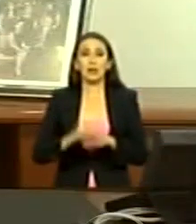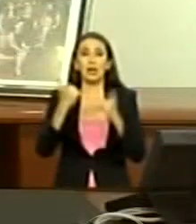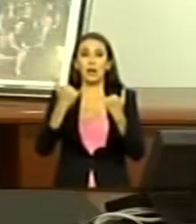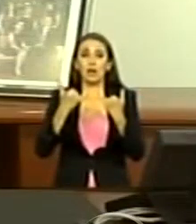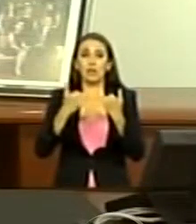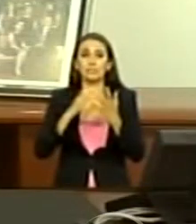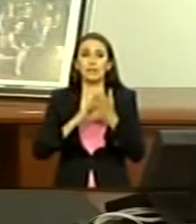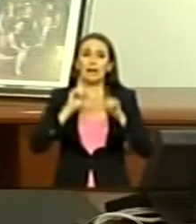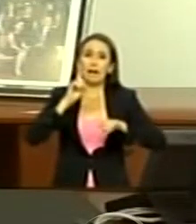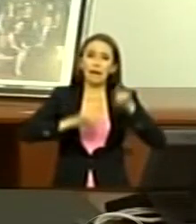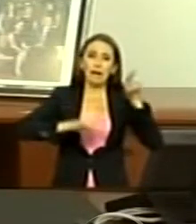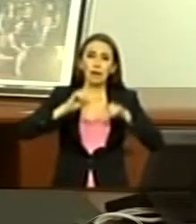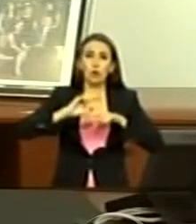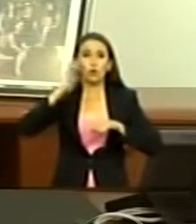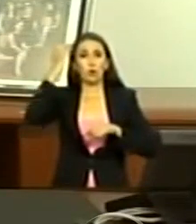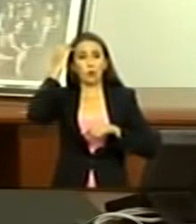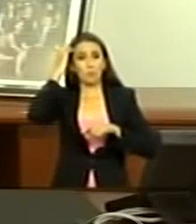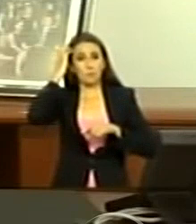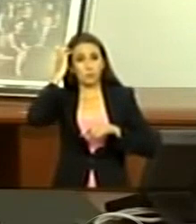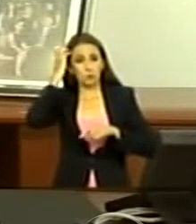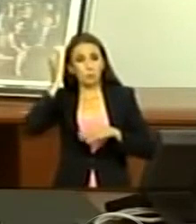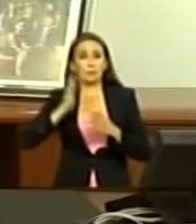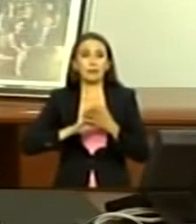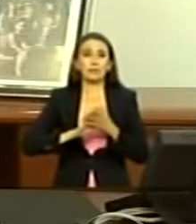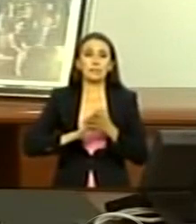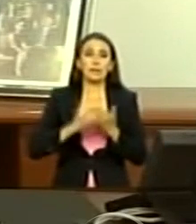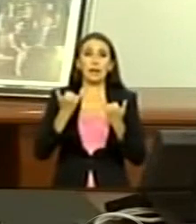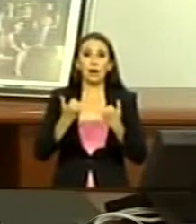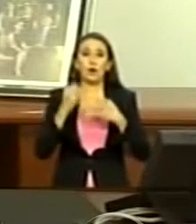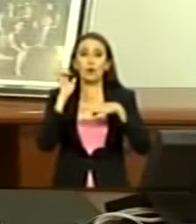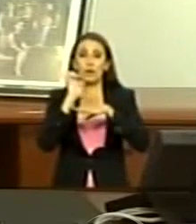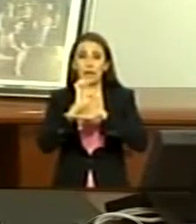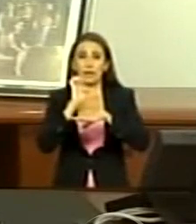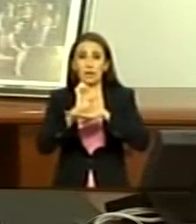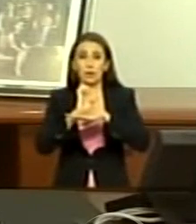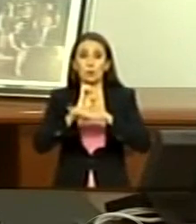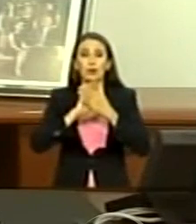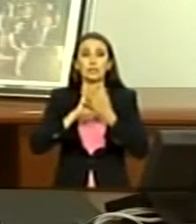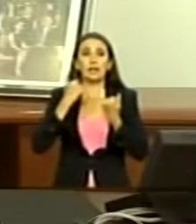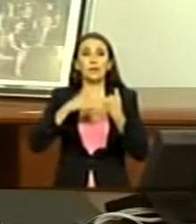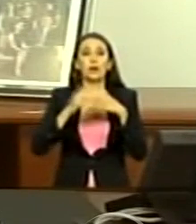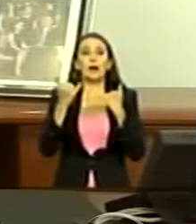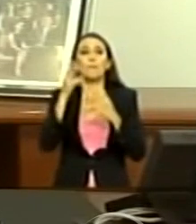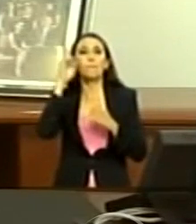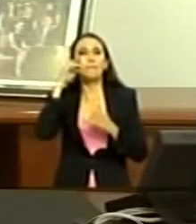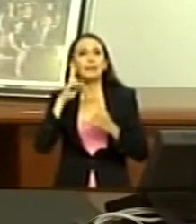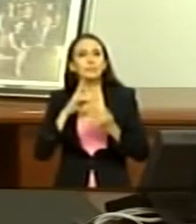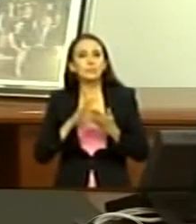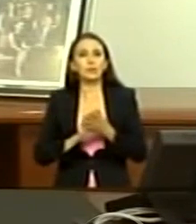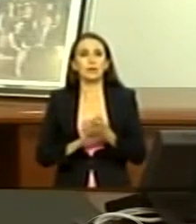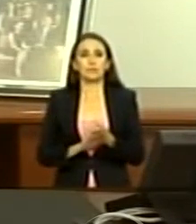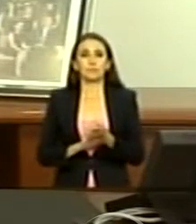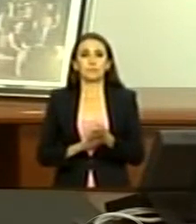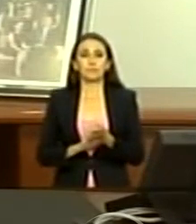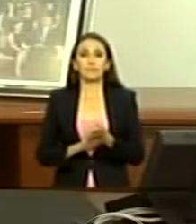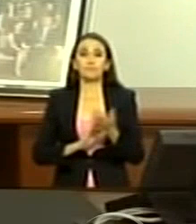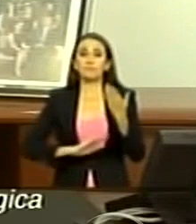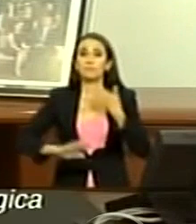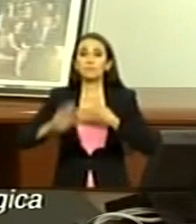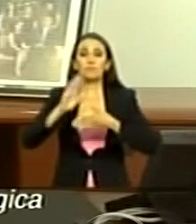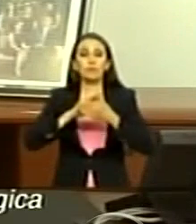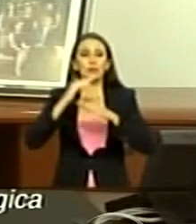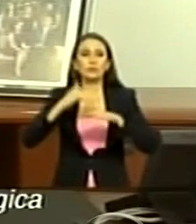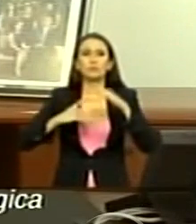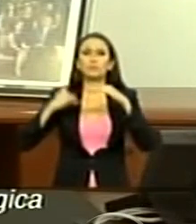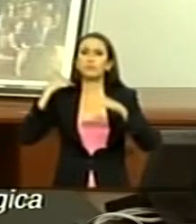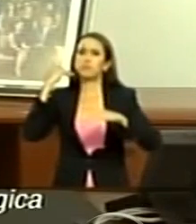y preocupante la situación por la que atraviesa nuestra querida hermana República Bolivariana de Venezuela. Por encima de todo derecho, por